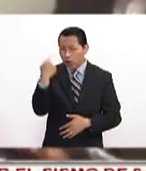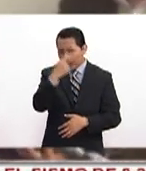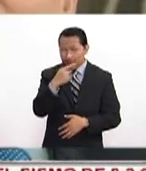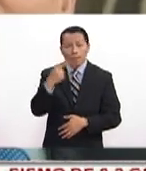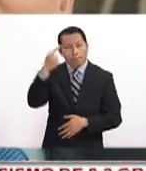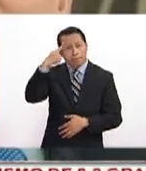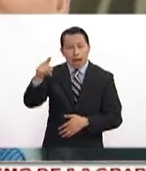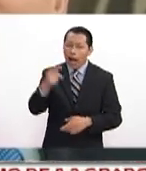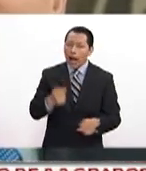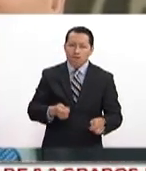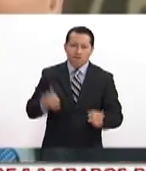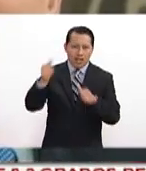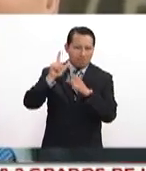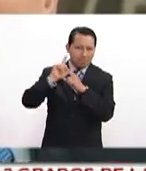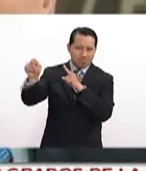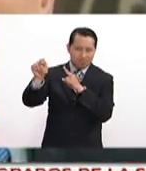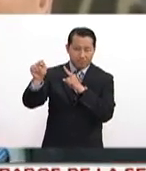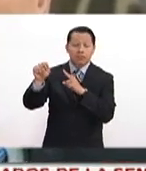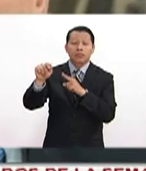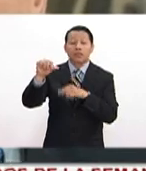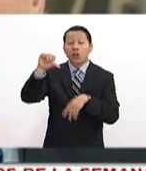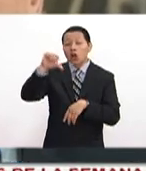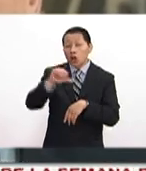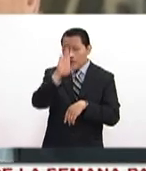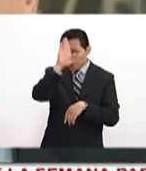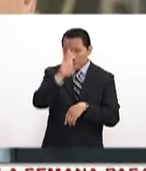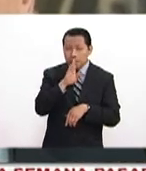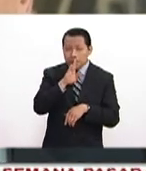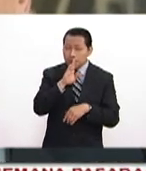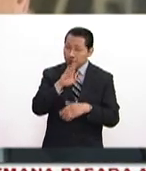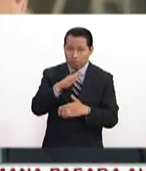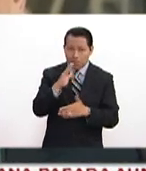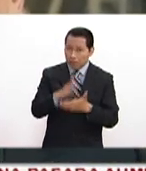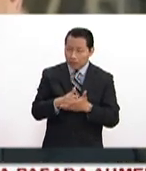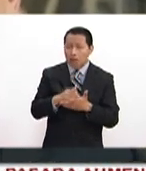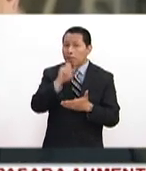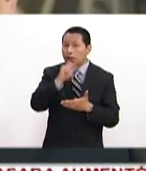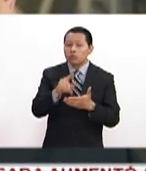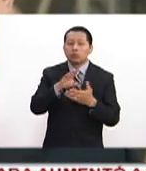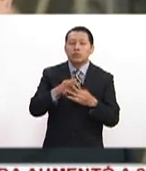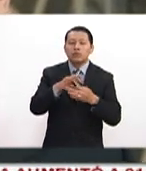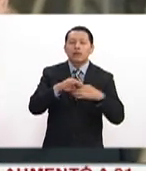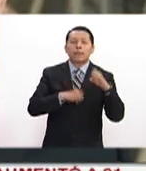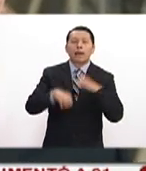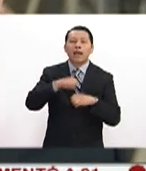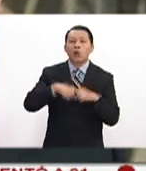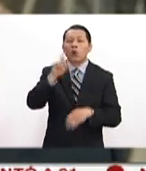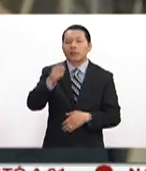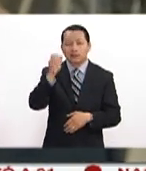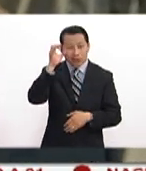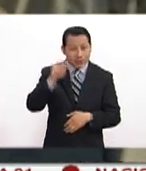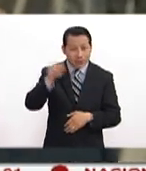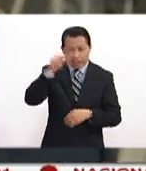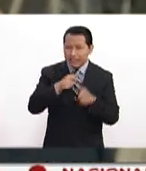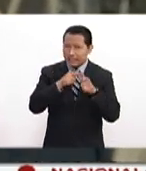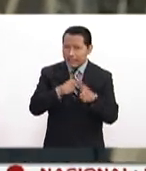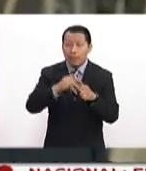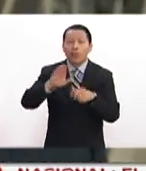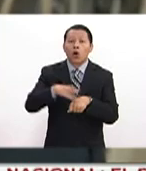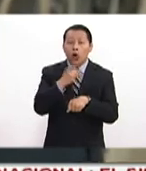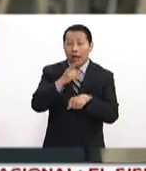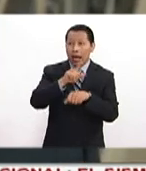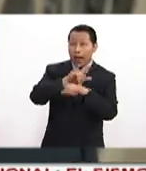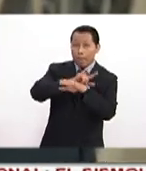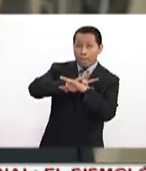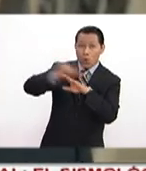el territorio nacional, mismo que se cumplió ayer al mediodía. Fuentes diplomáticas confirmaron que el embajador norcoreano continúa en el país porque su vuelo